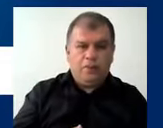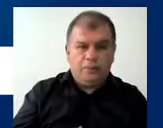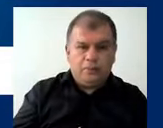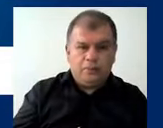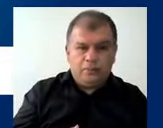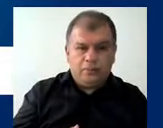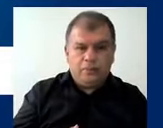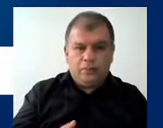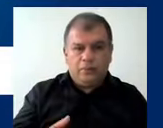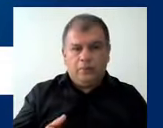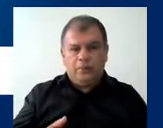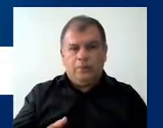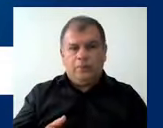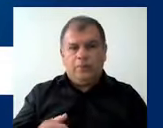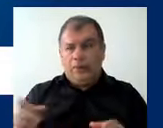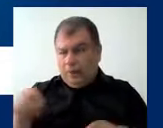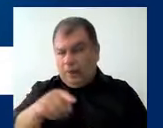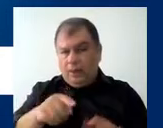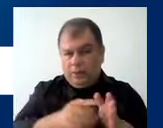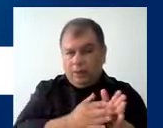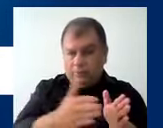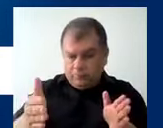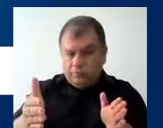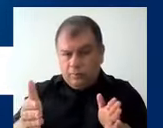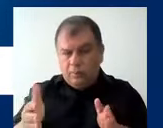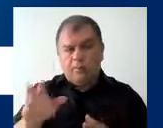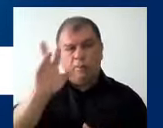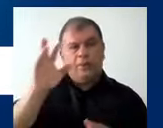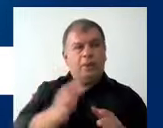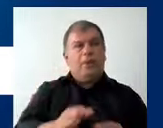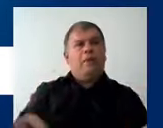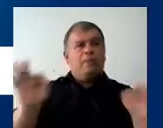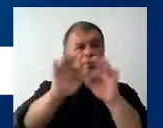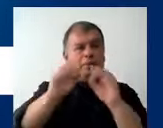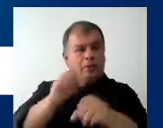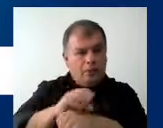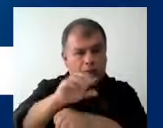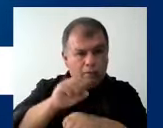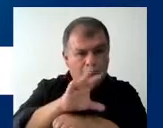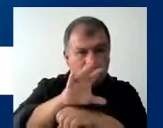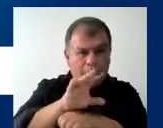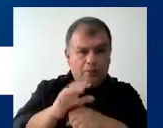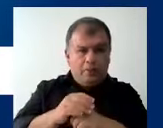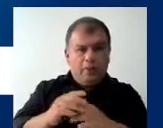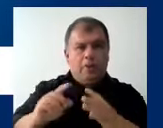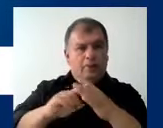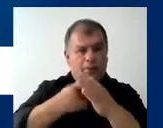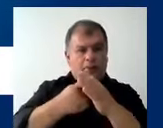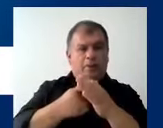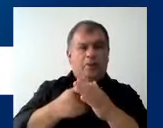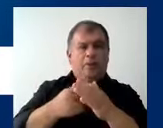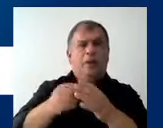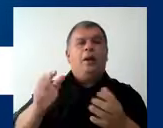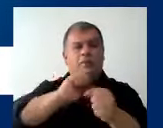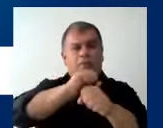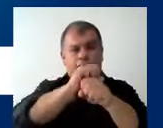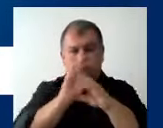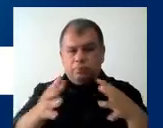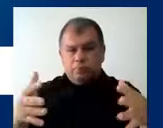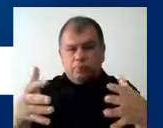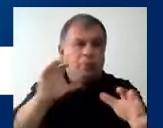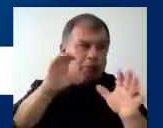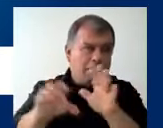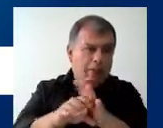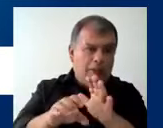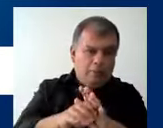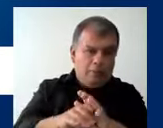salud, y desde ahí una de las principales recomendaciones al inicio de la pandemia que hicimos fue, por